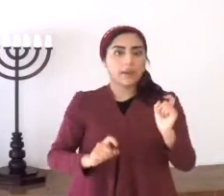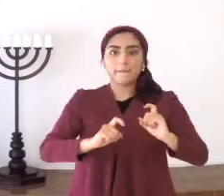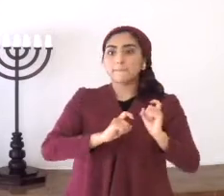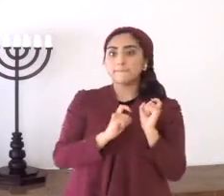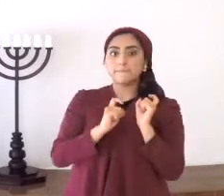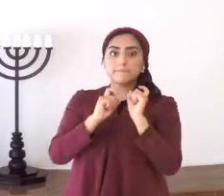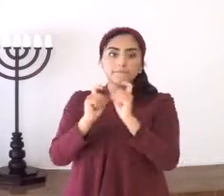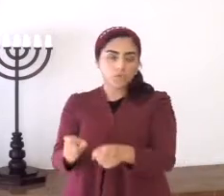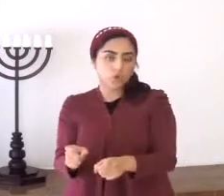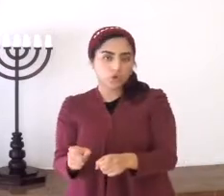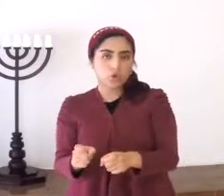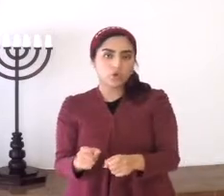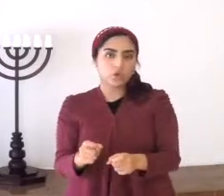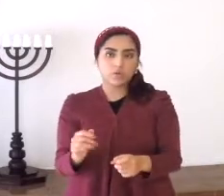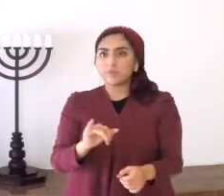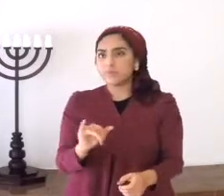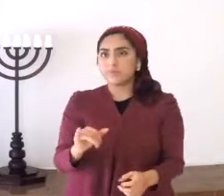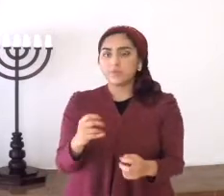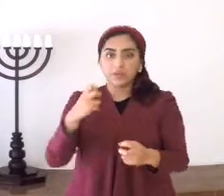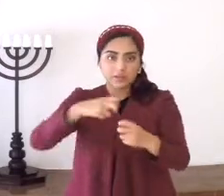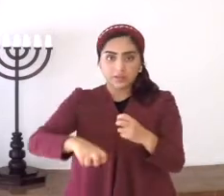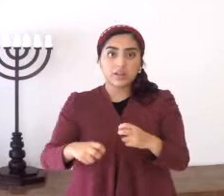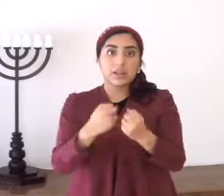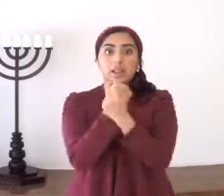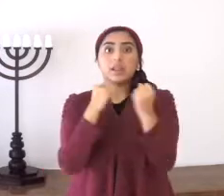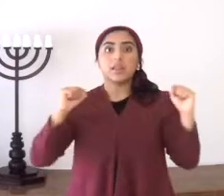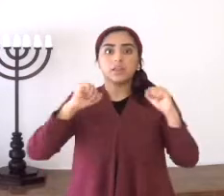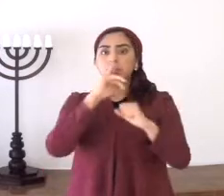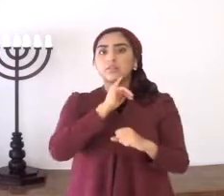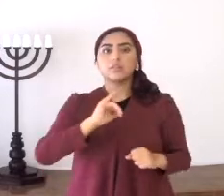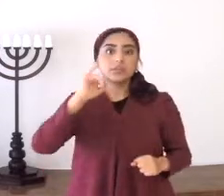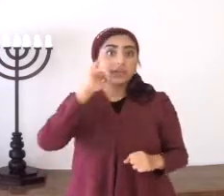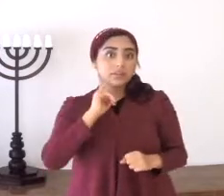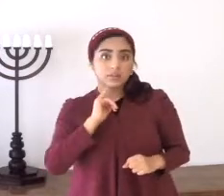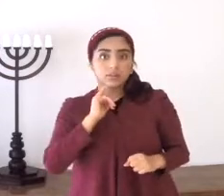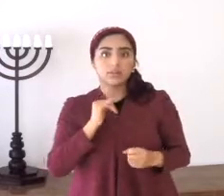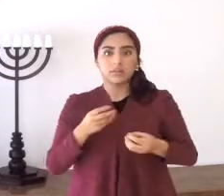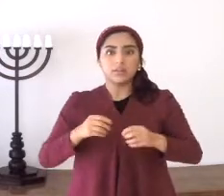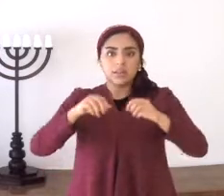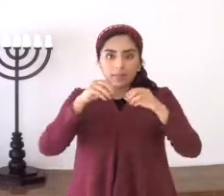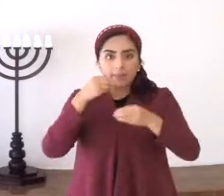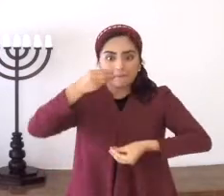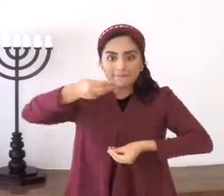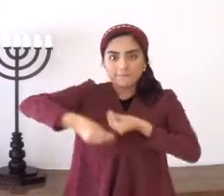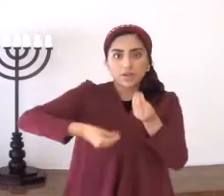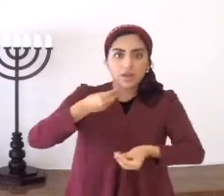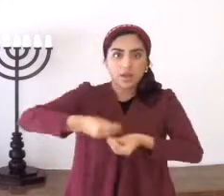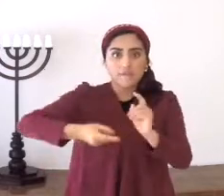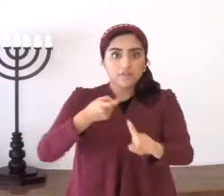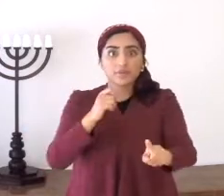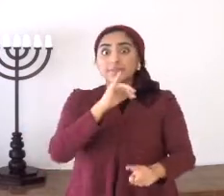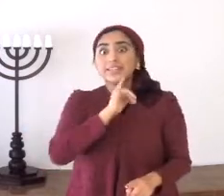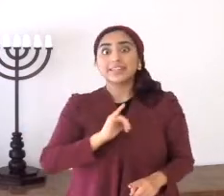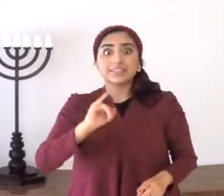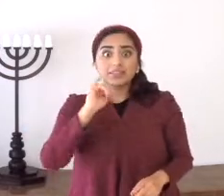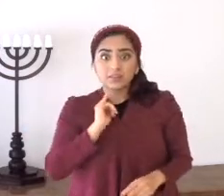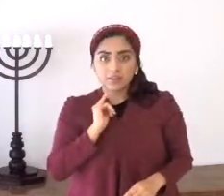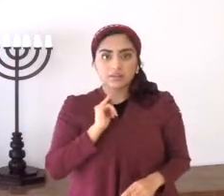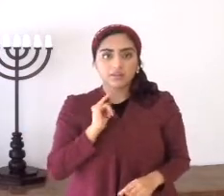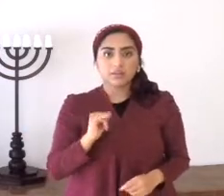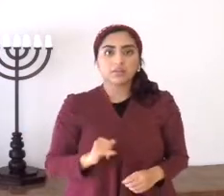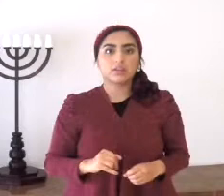leíste? Subráyalo. Él no podía poner en juego, por así decirlo, la libertad de Israel,